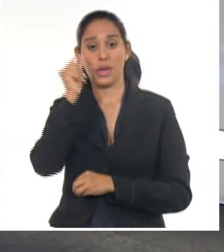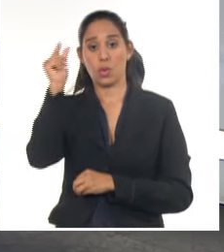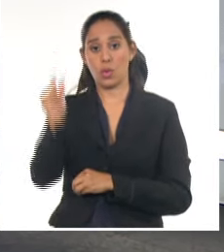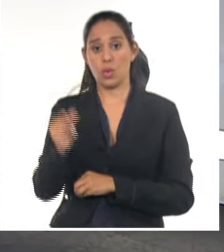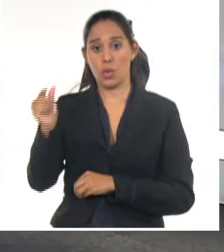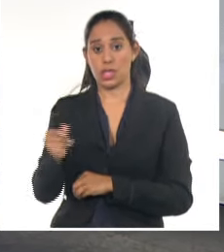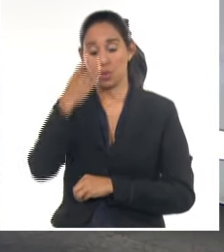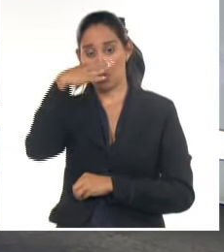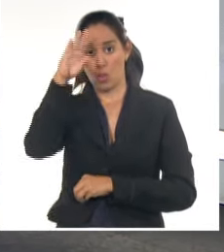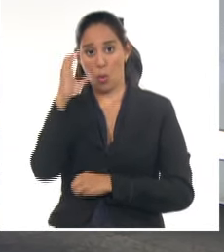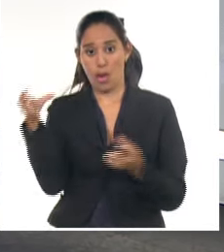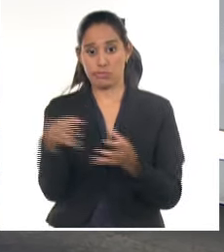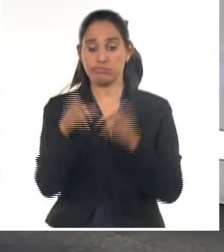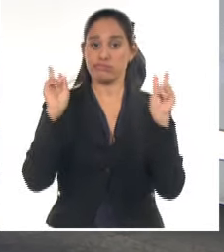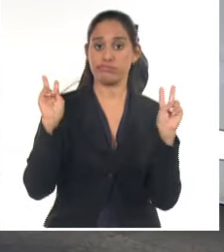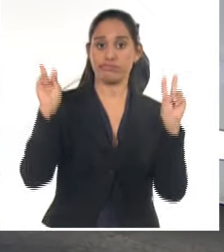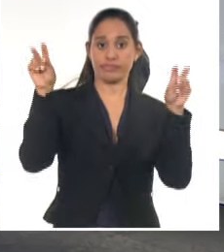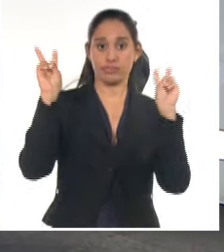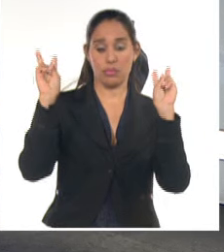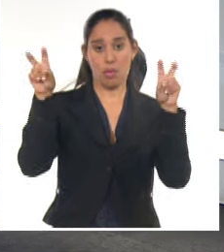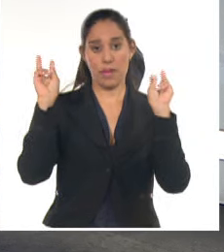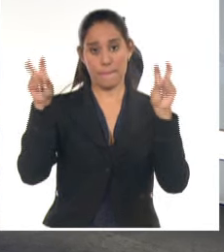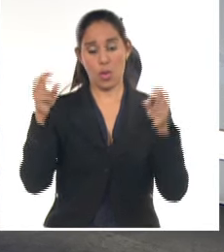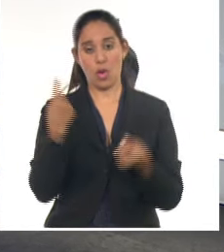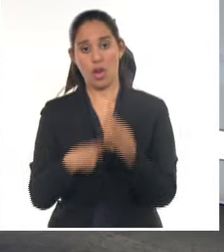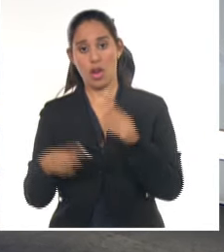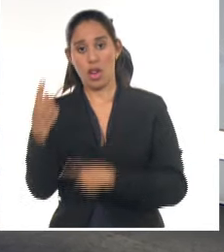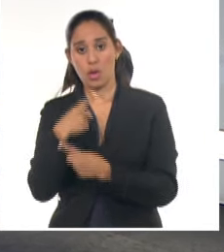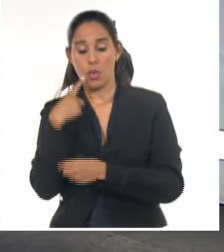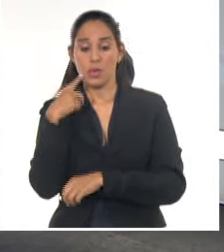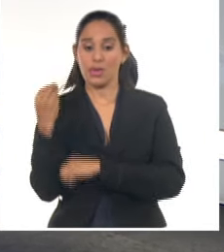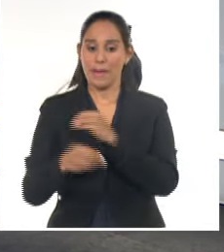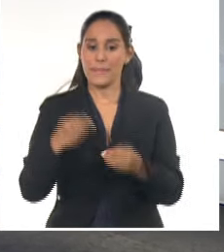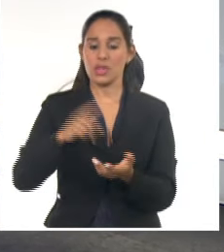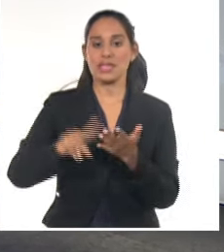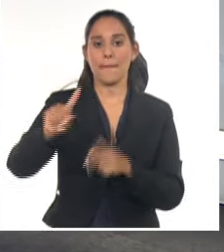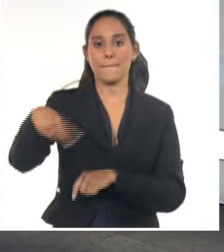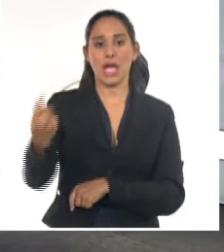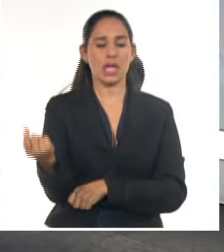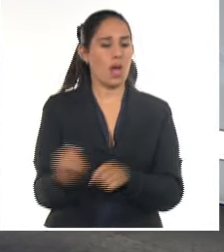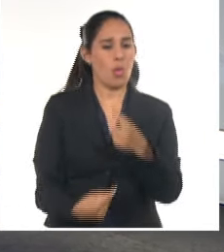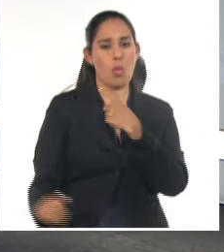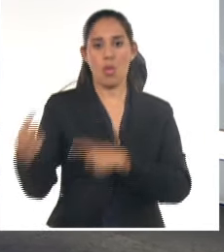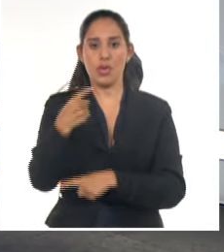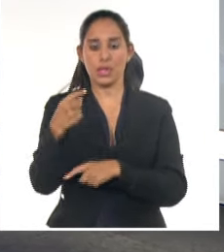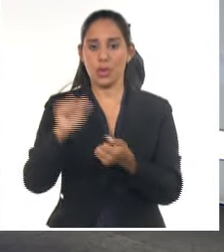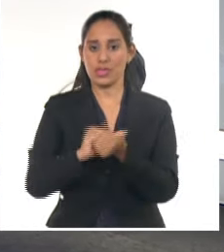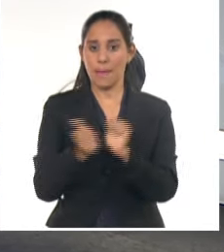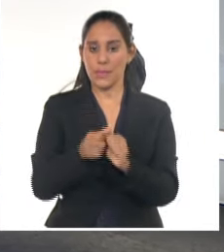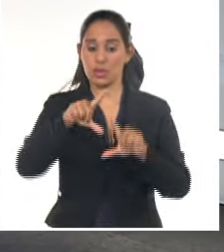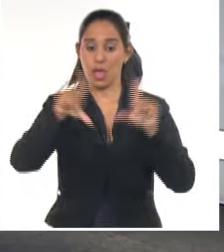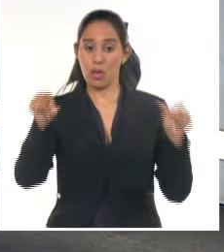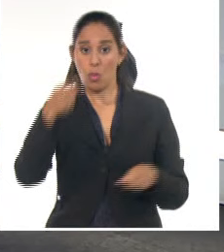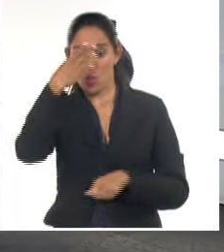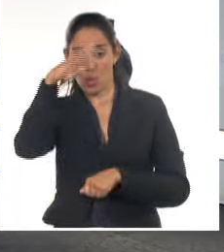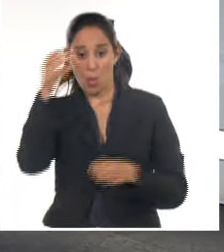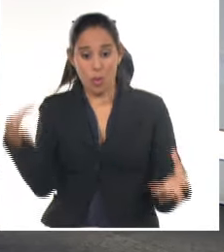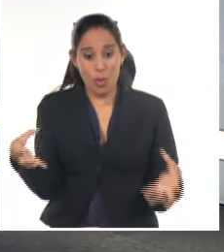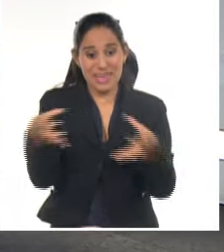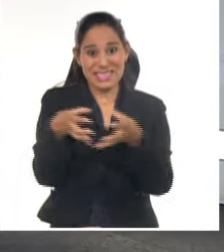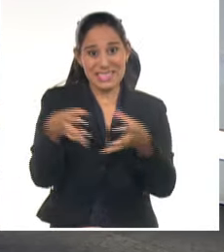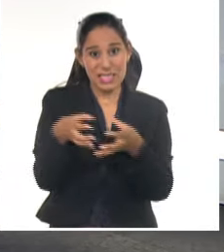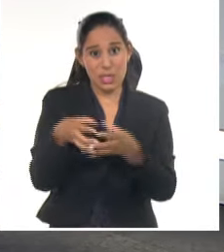Cuba, que intentará en las próximas semanas convertirse en el único deporte colectivo de nuestro país que clasifique a los Juegos